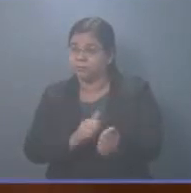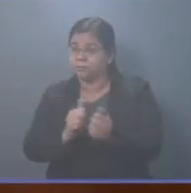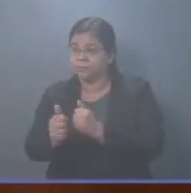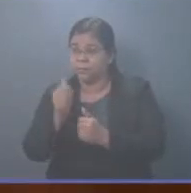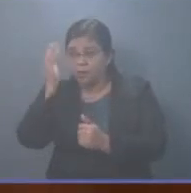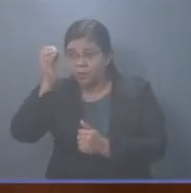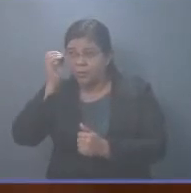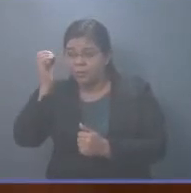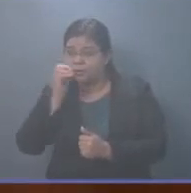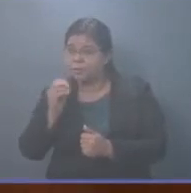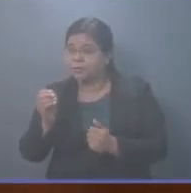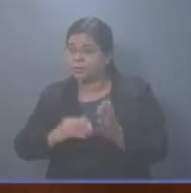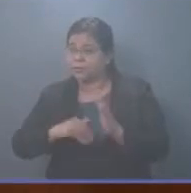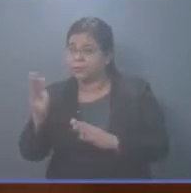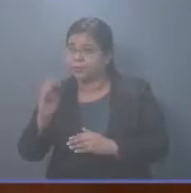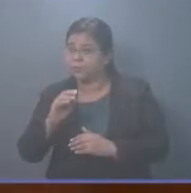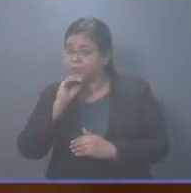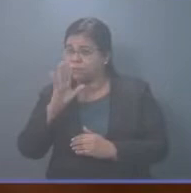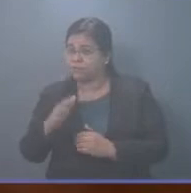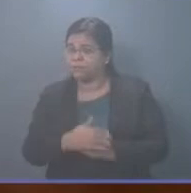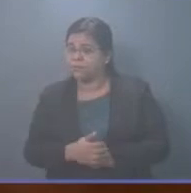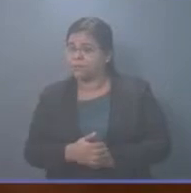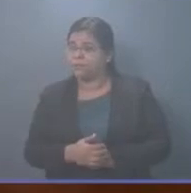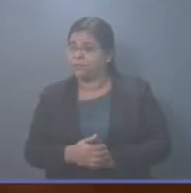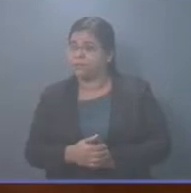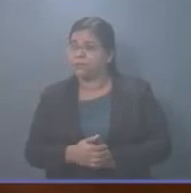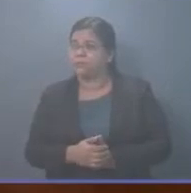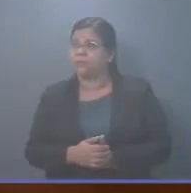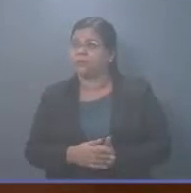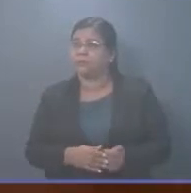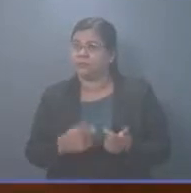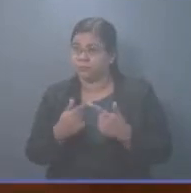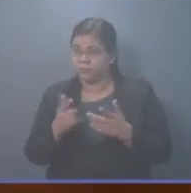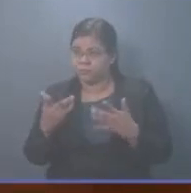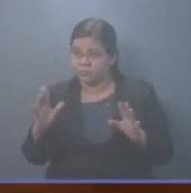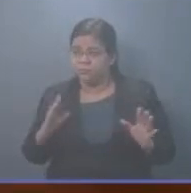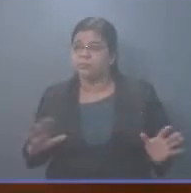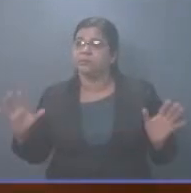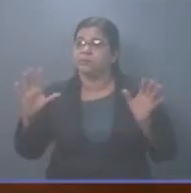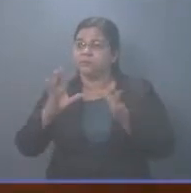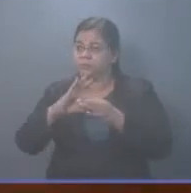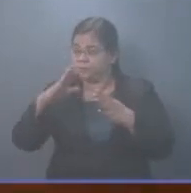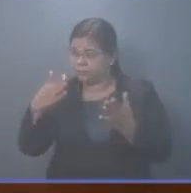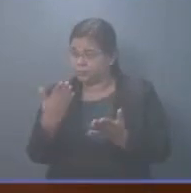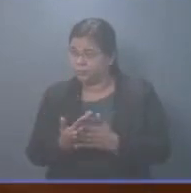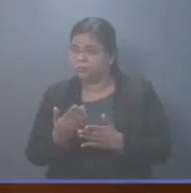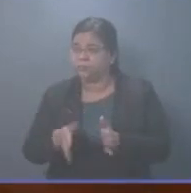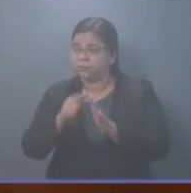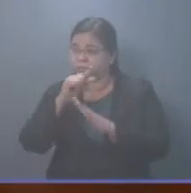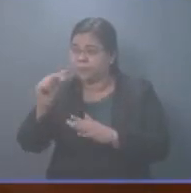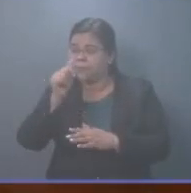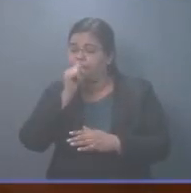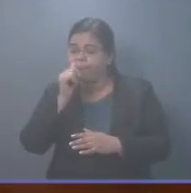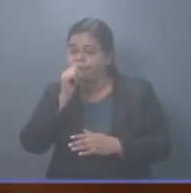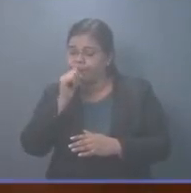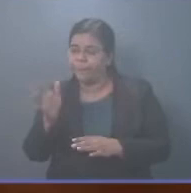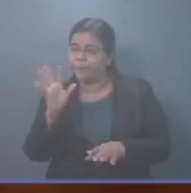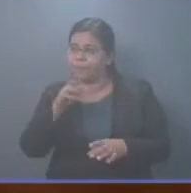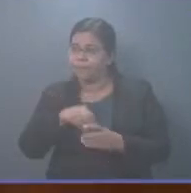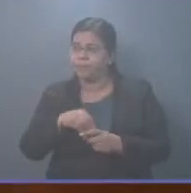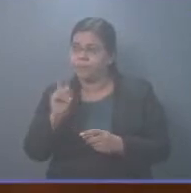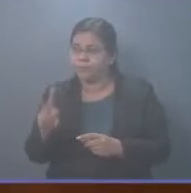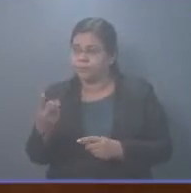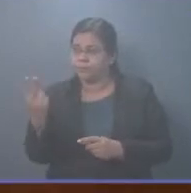observación porque se distingue claramente entre instituciones públicas en el primer inciso y las instituciones privadas en el segundo